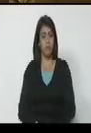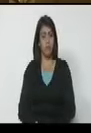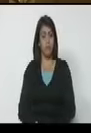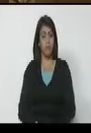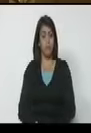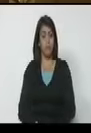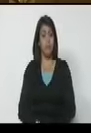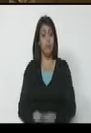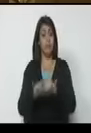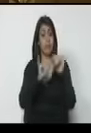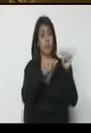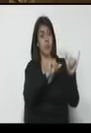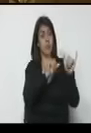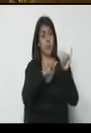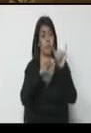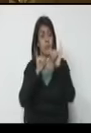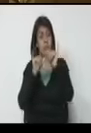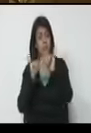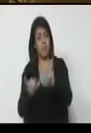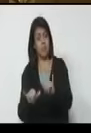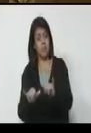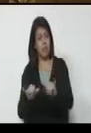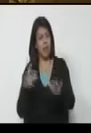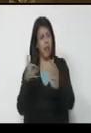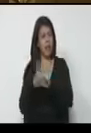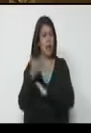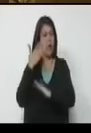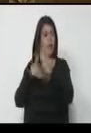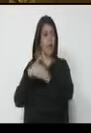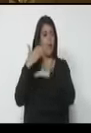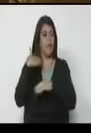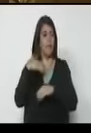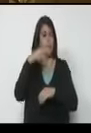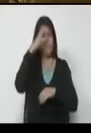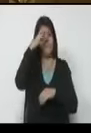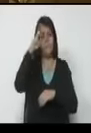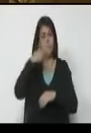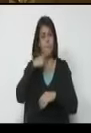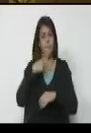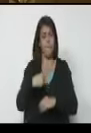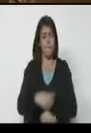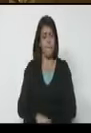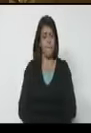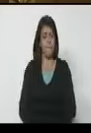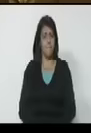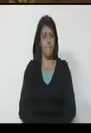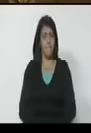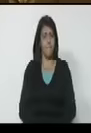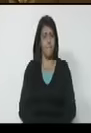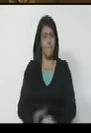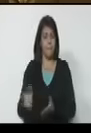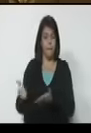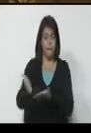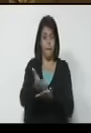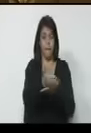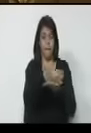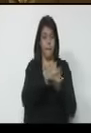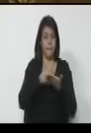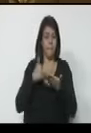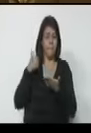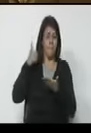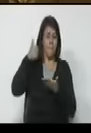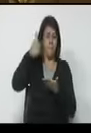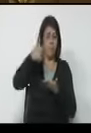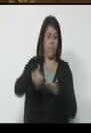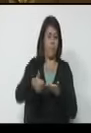Pasó lo mismo que los espaldas mojadas mexicanos, que enriquecieron durante